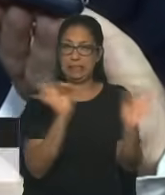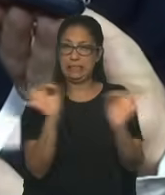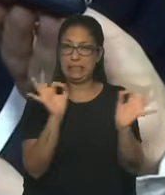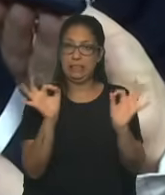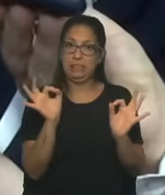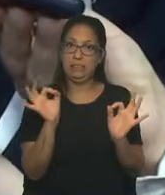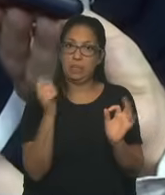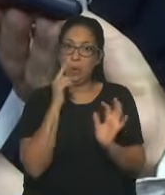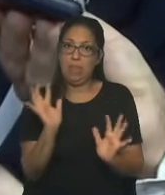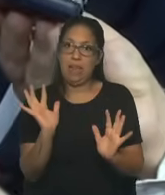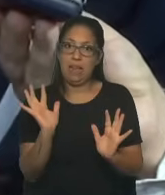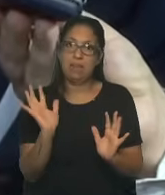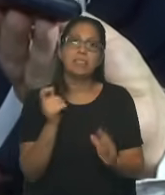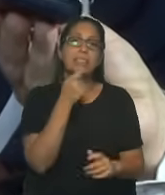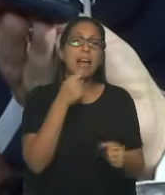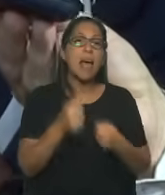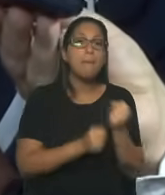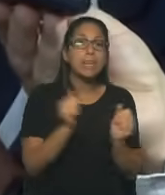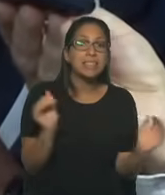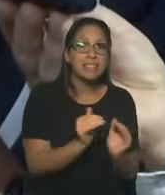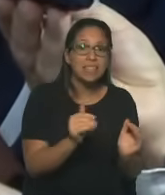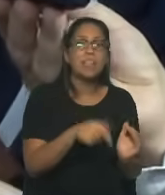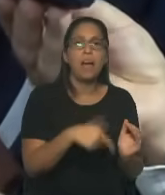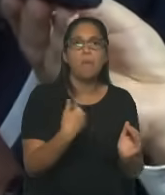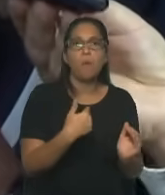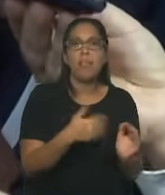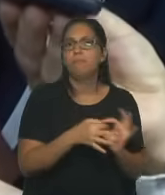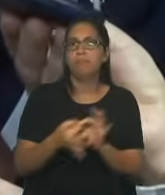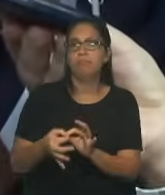ahorrar la luz. Y en el caso de las pymes, le permite esto trasladarlo, por supuesto, a su situación de costo.